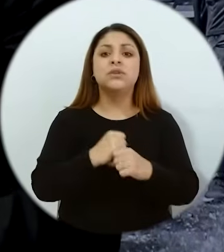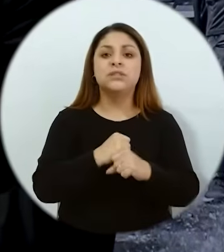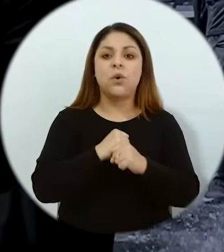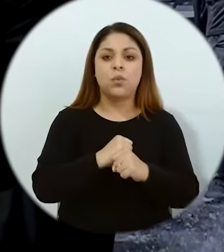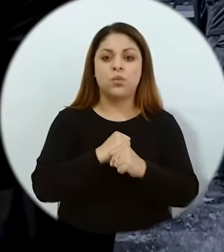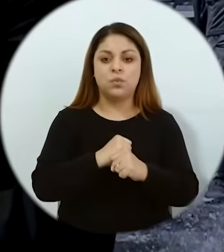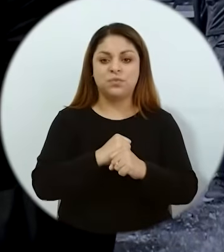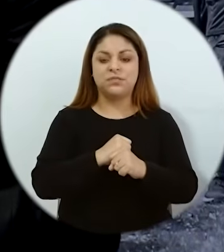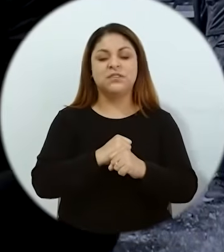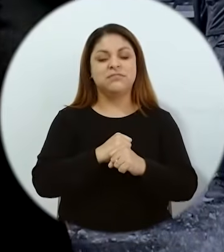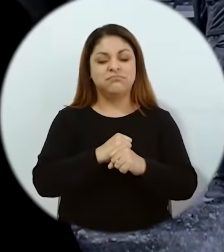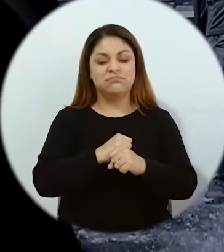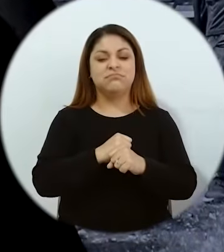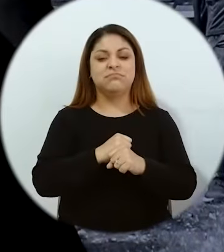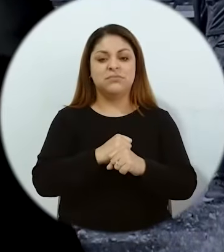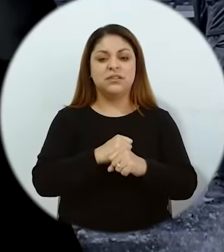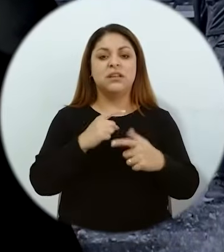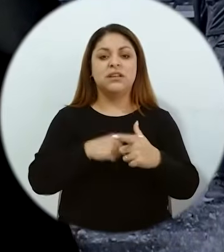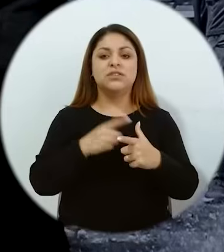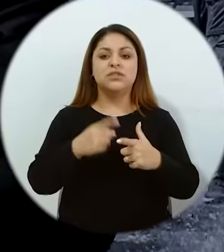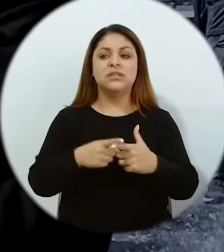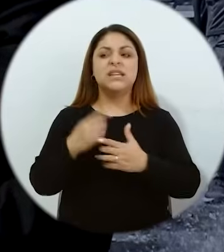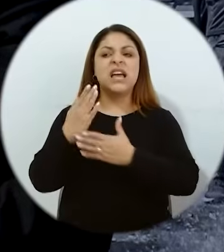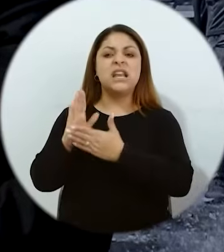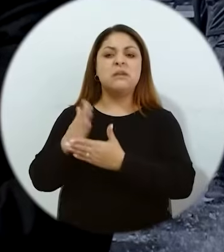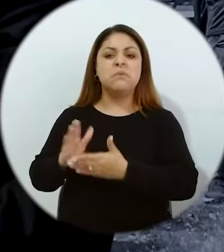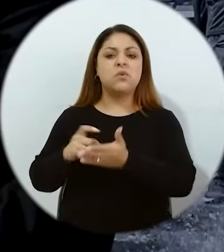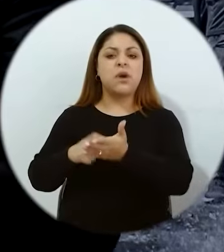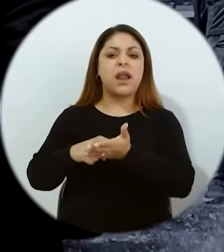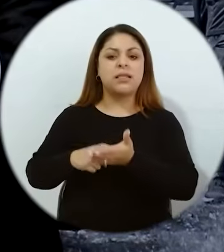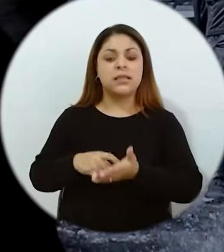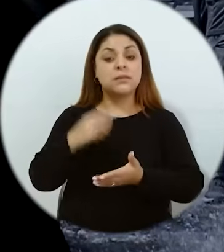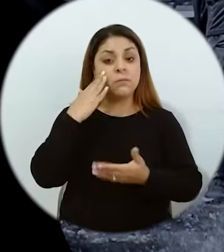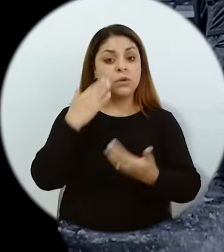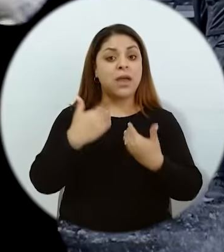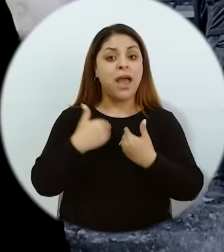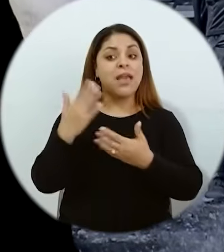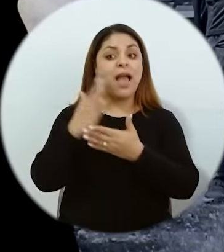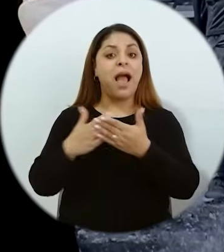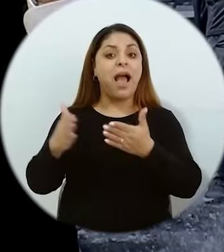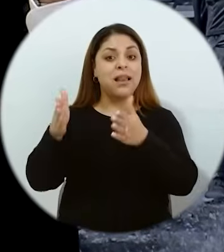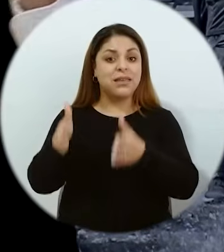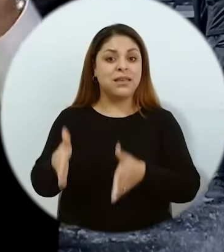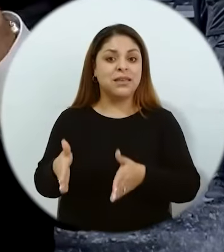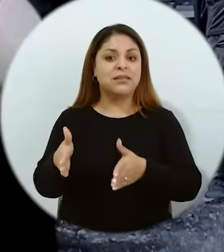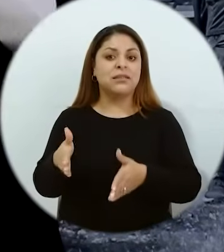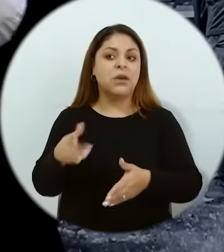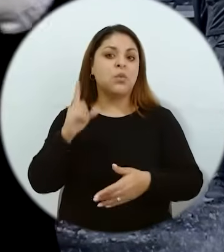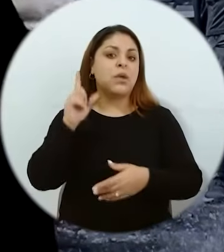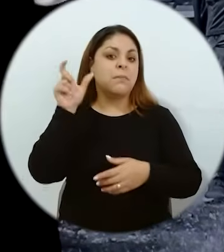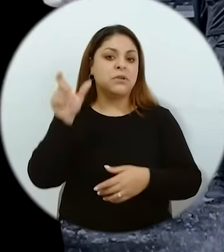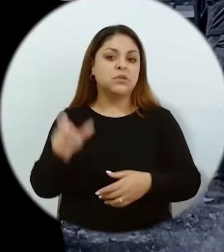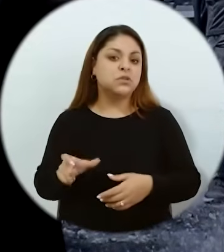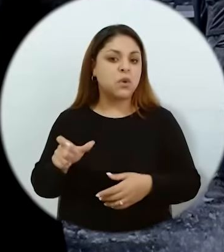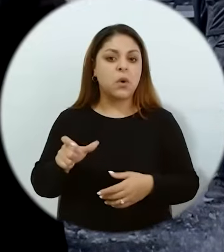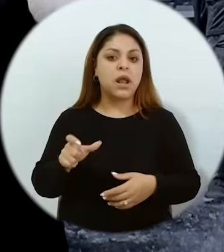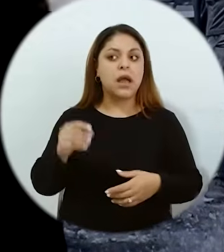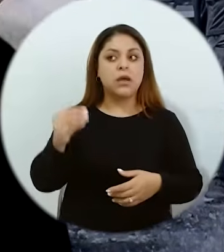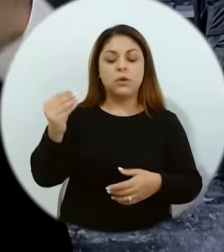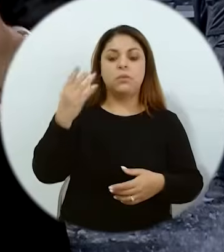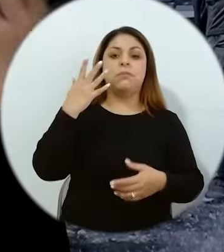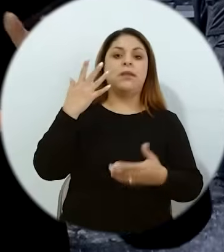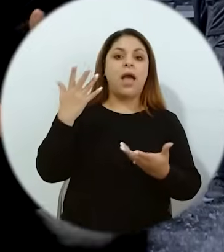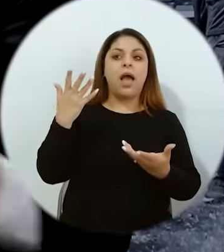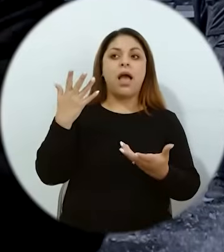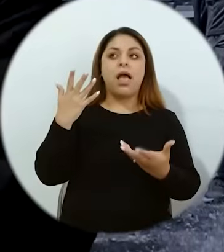por un lugar. Entonces, elimino garantías porque hay alguien, o una persona iluminada